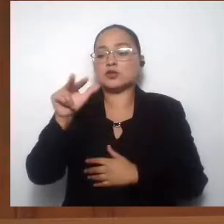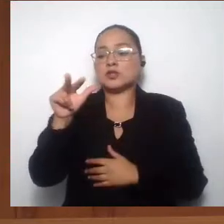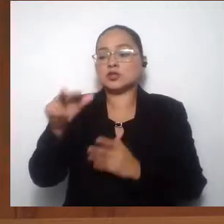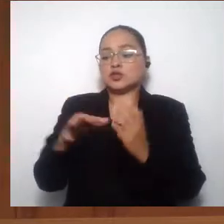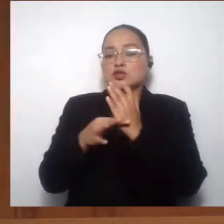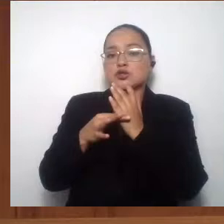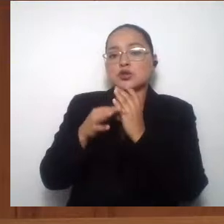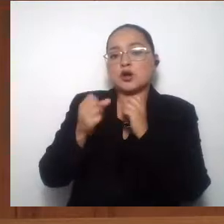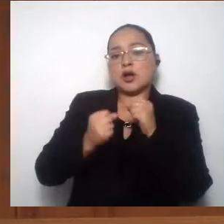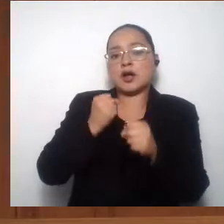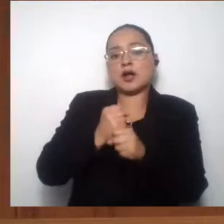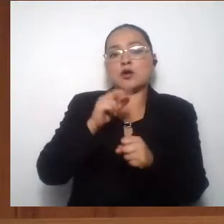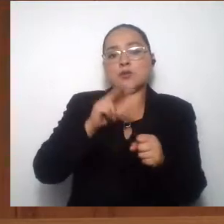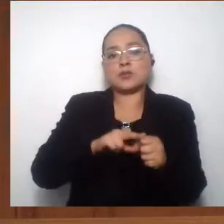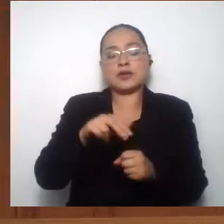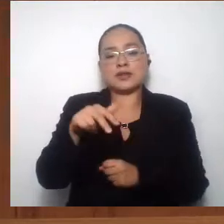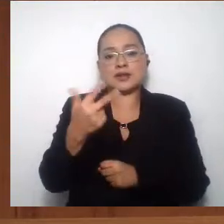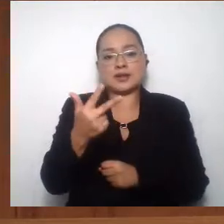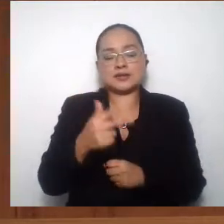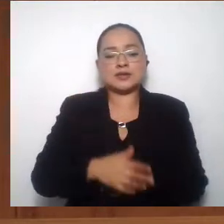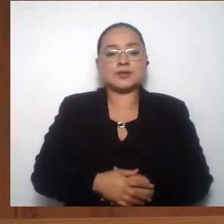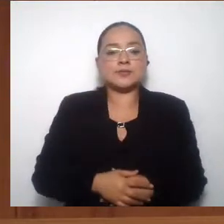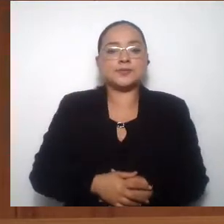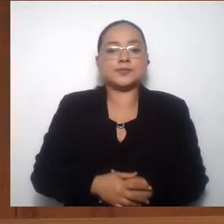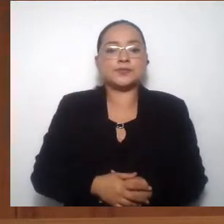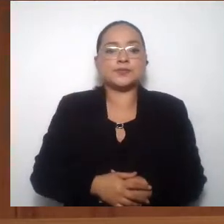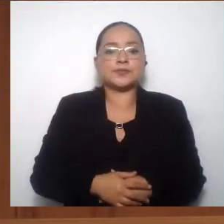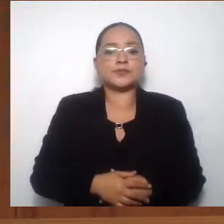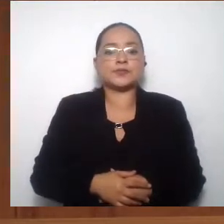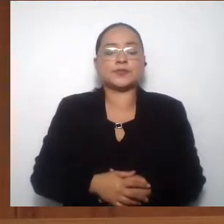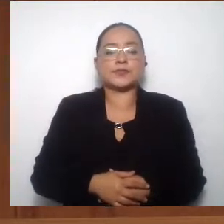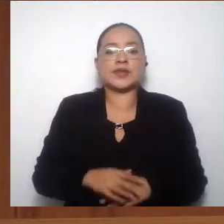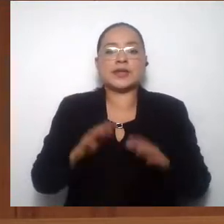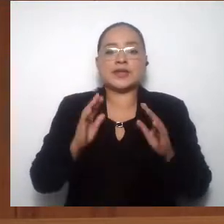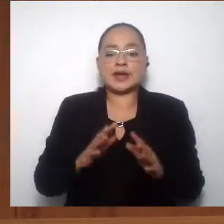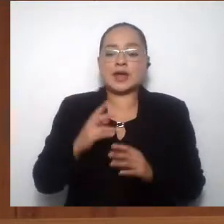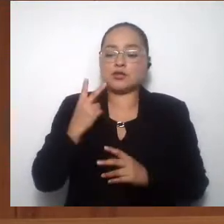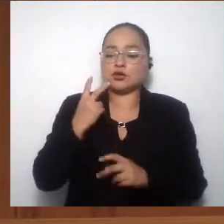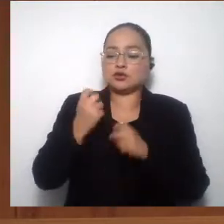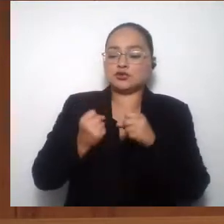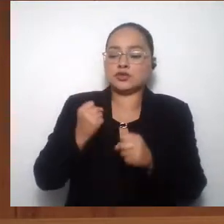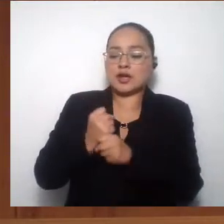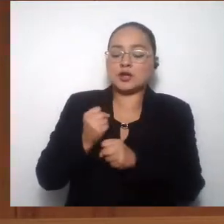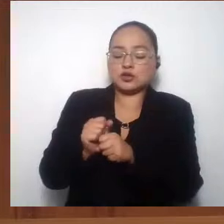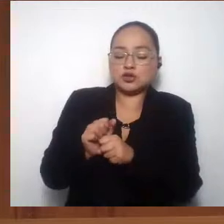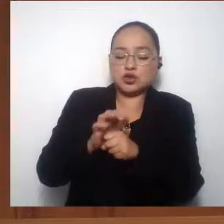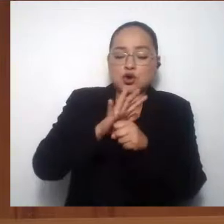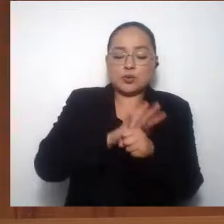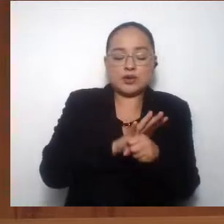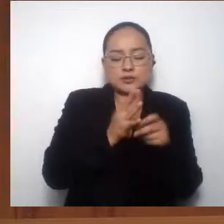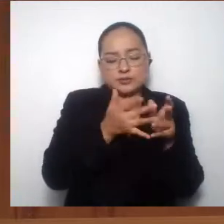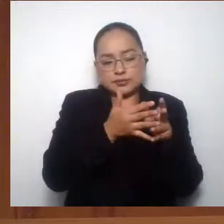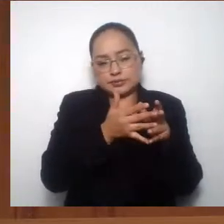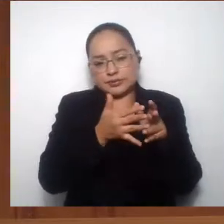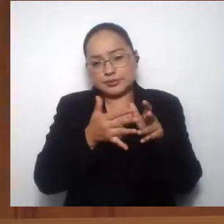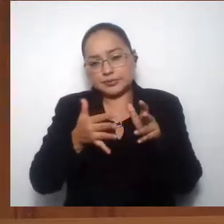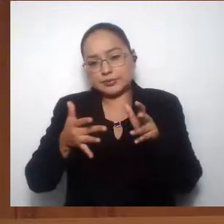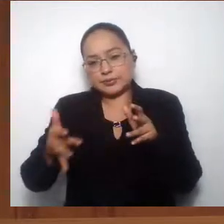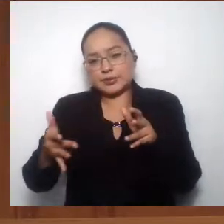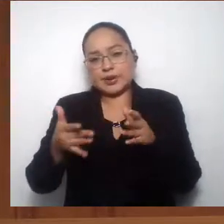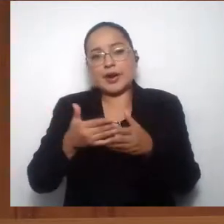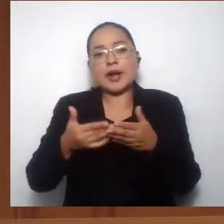1918-2013. Luego de dos largos años de pandemia, la disminución considerada